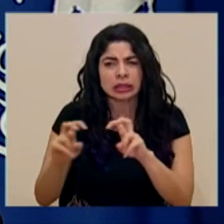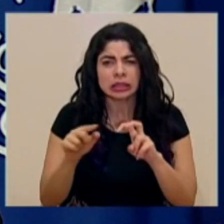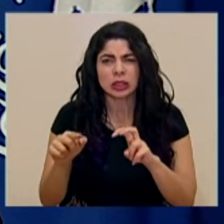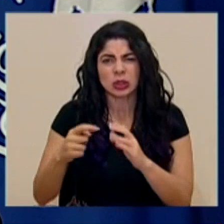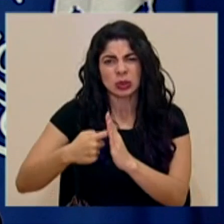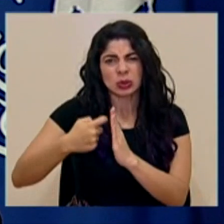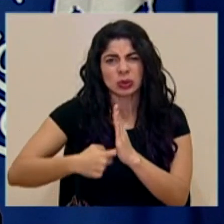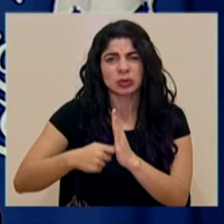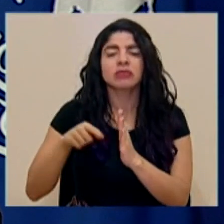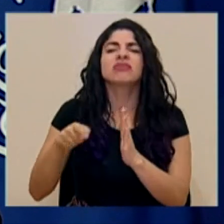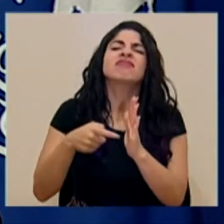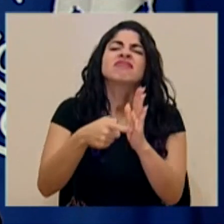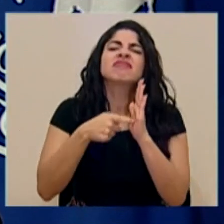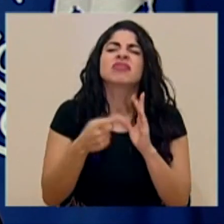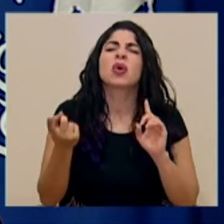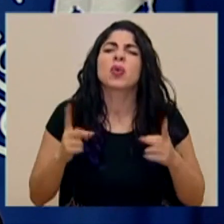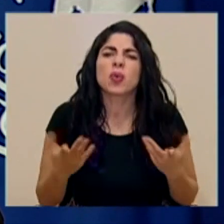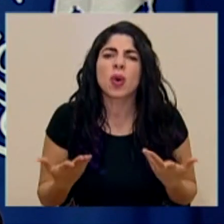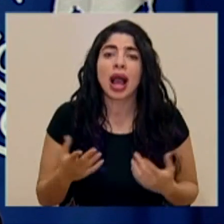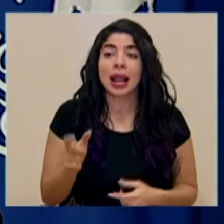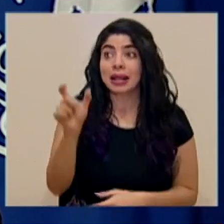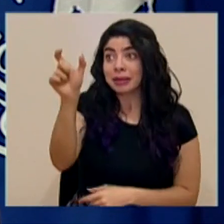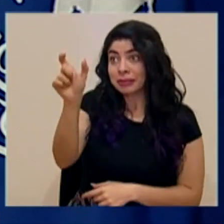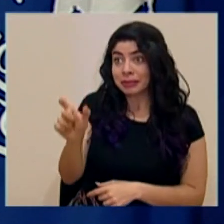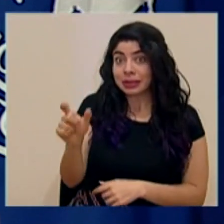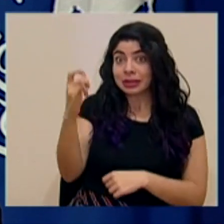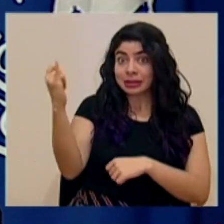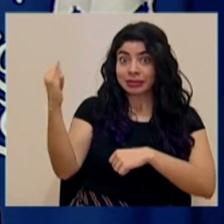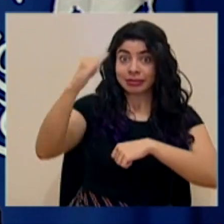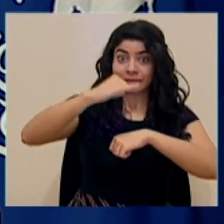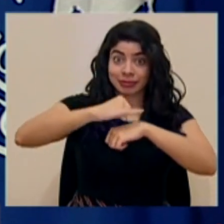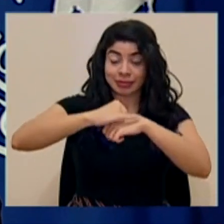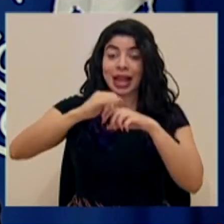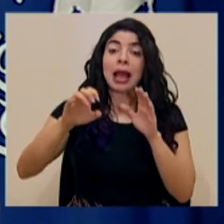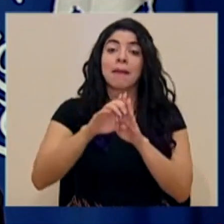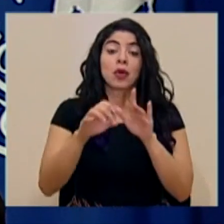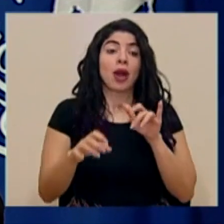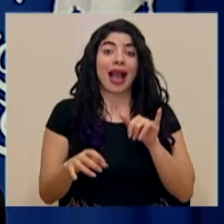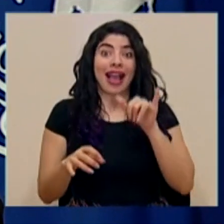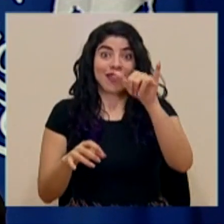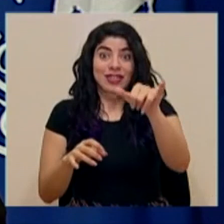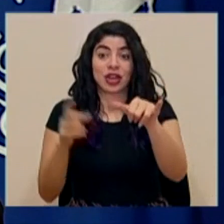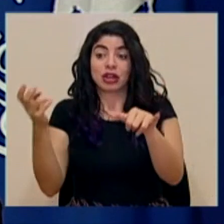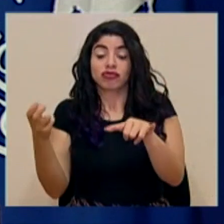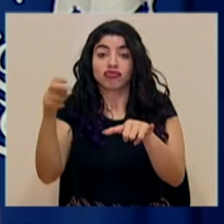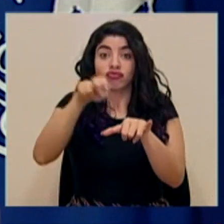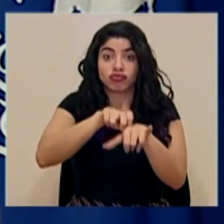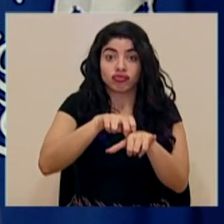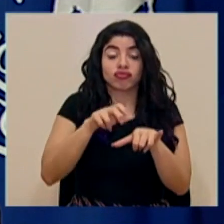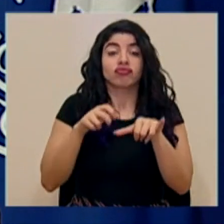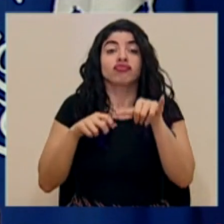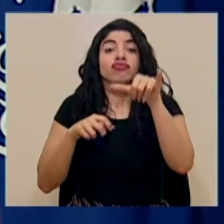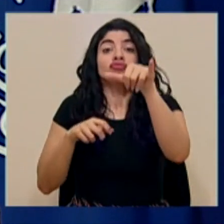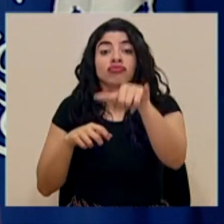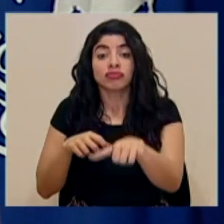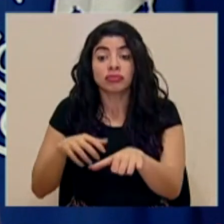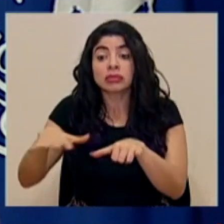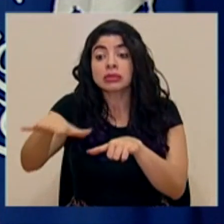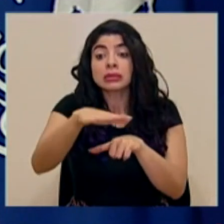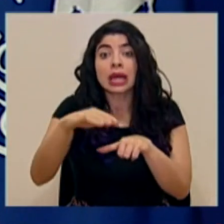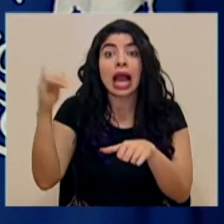requieren que los pasajeros tengan un uso durante todo el viaje y durante su tránsito por los aeropuertos de la